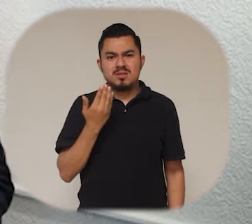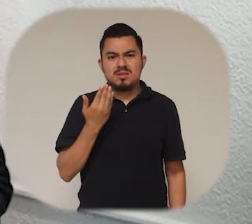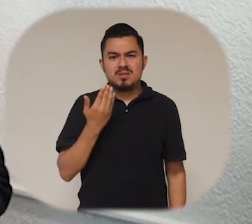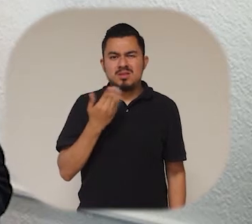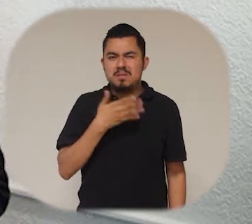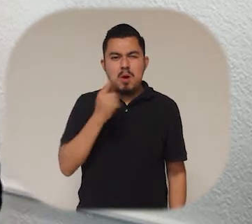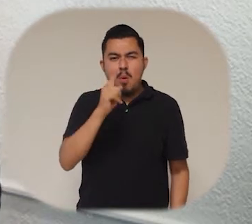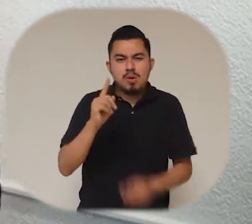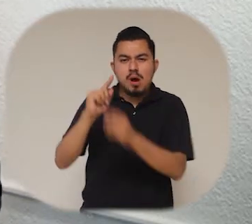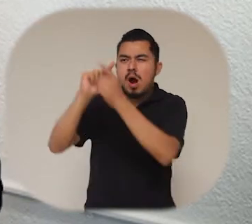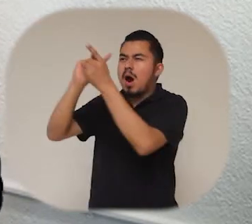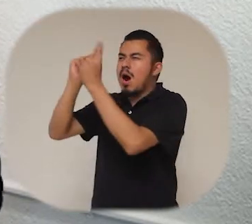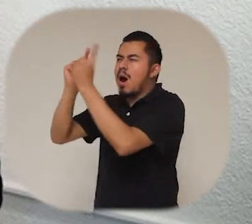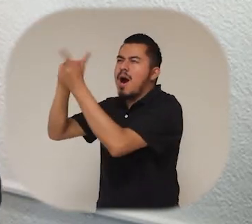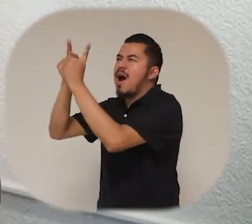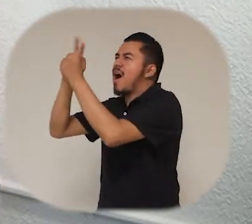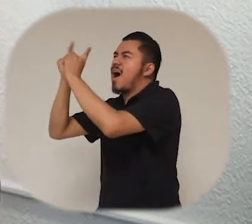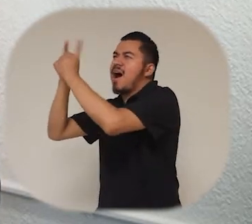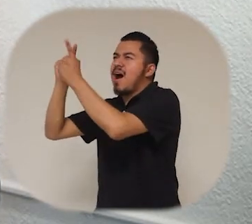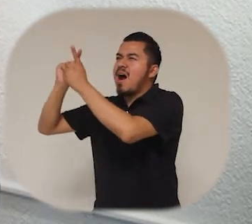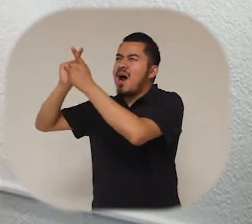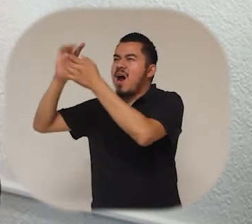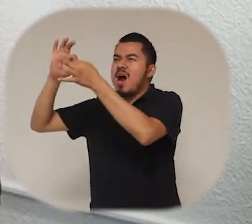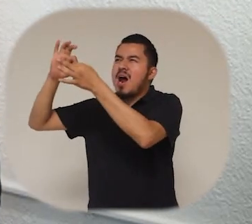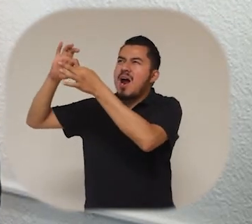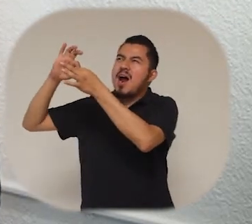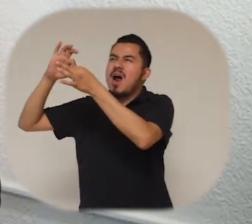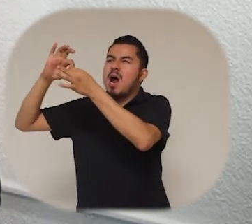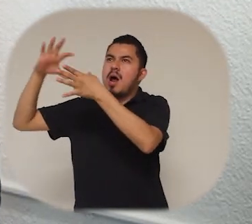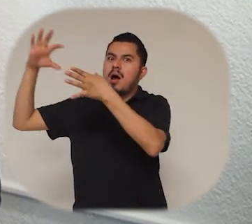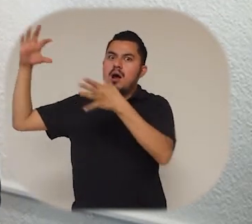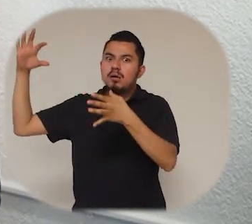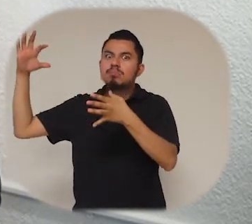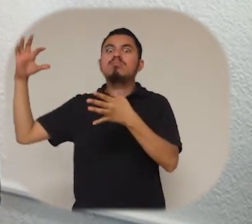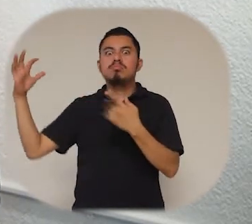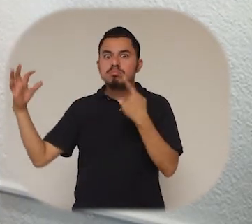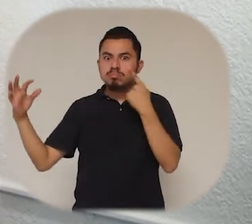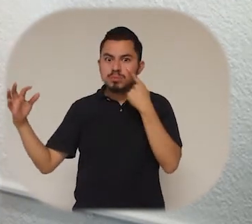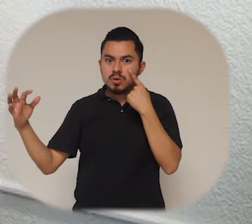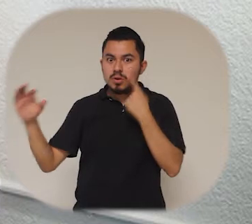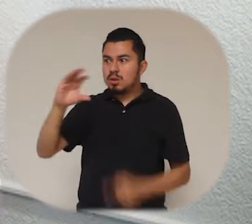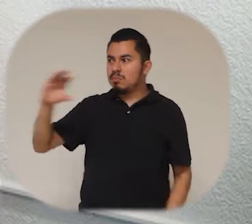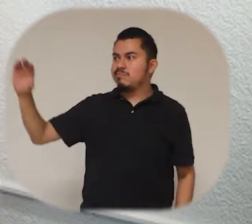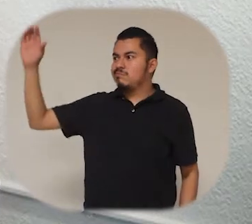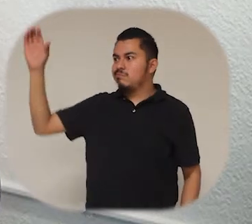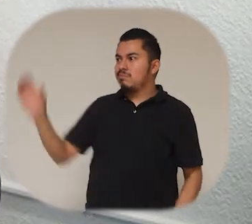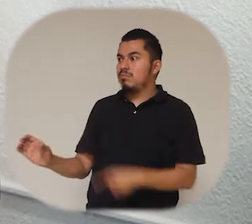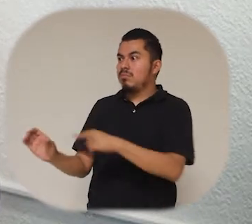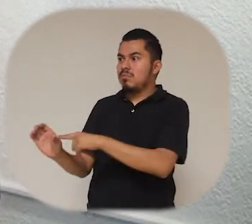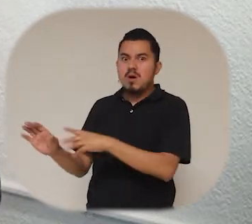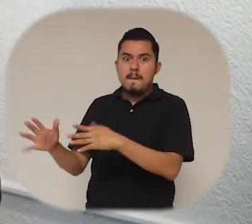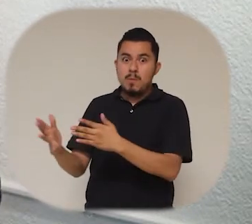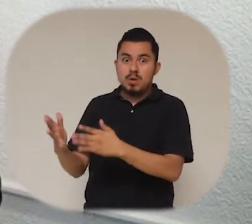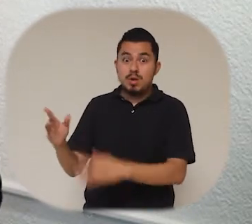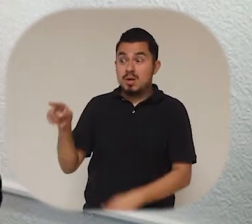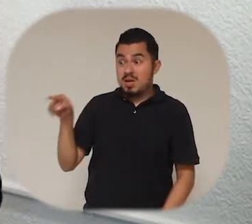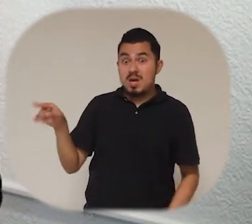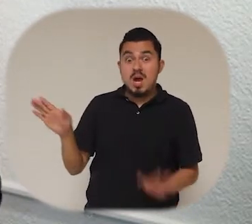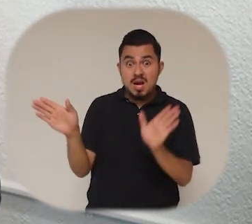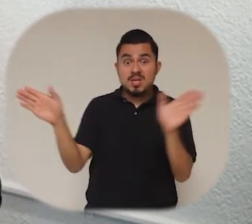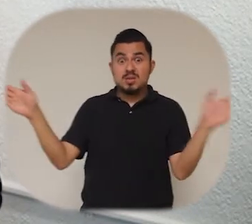clave, es que esto ocurrió en la cruz. Él fue abandonado en la cruz. Así que allí es en donde